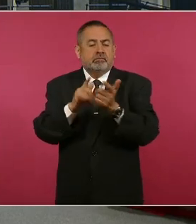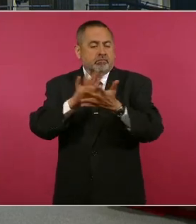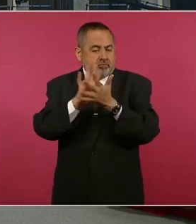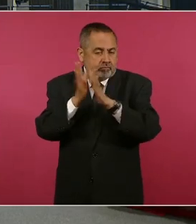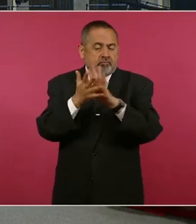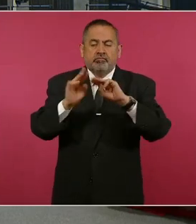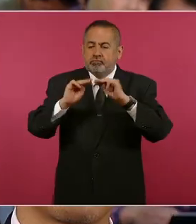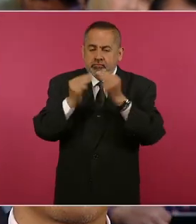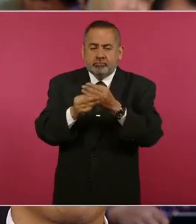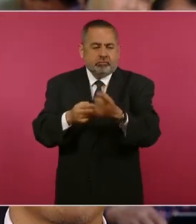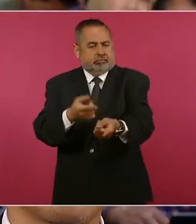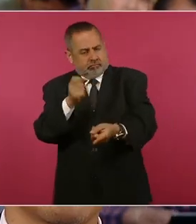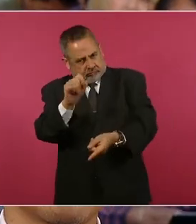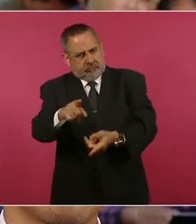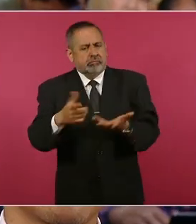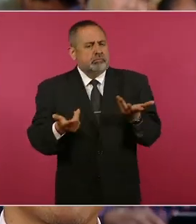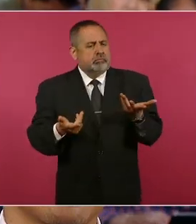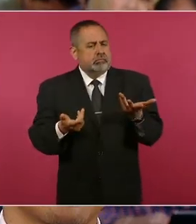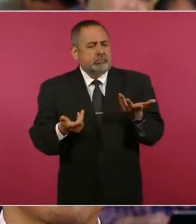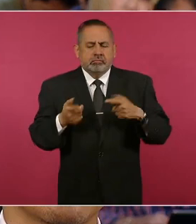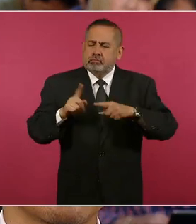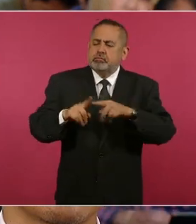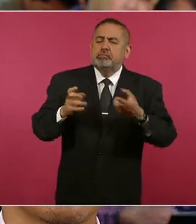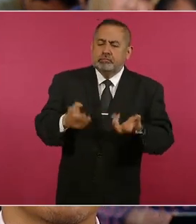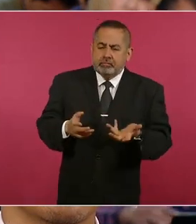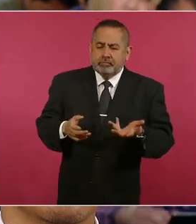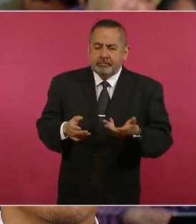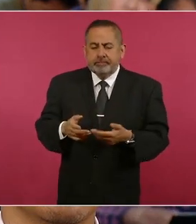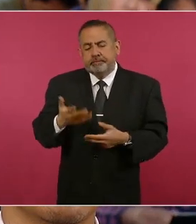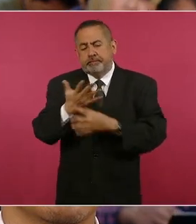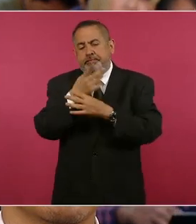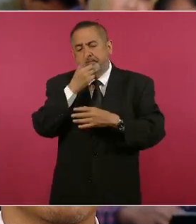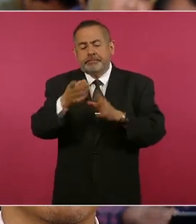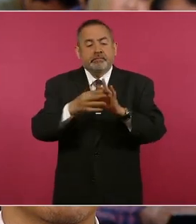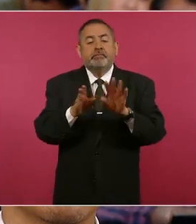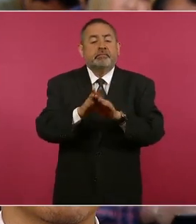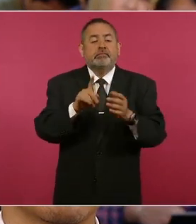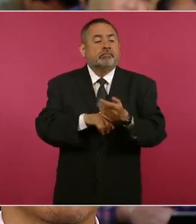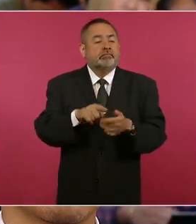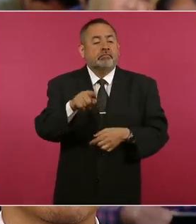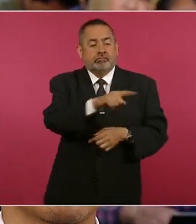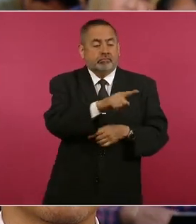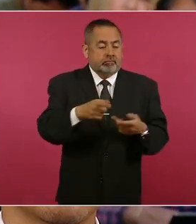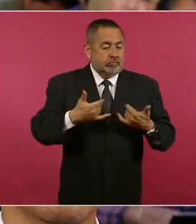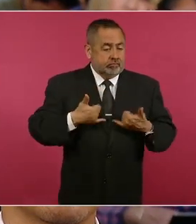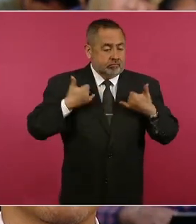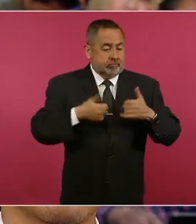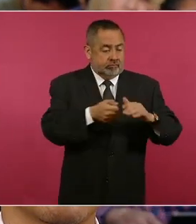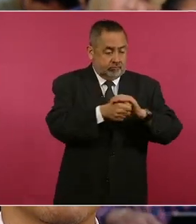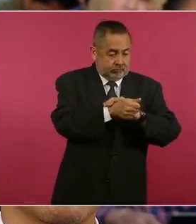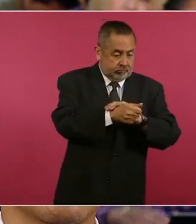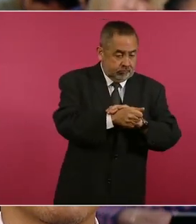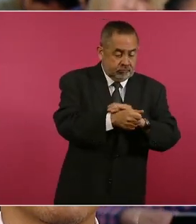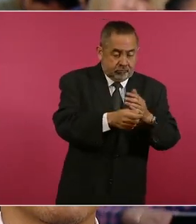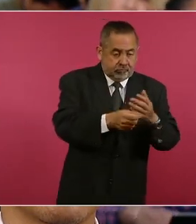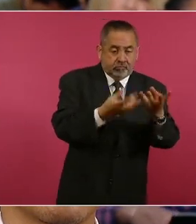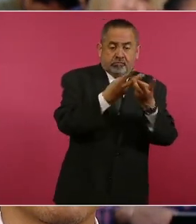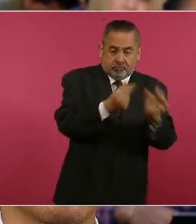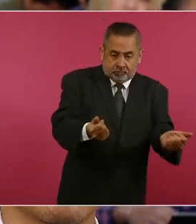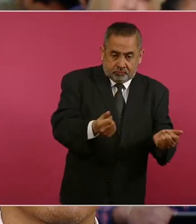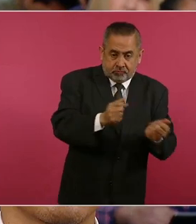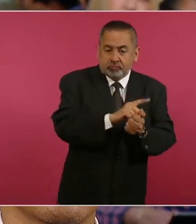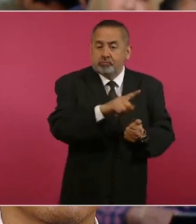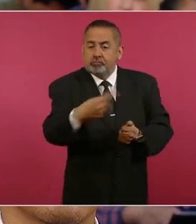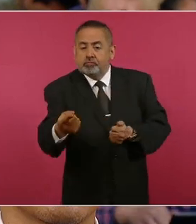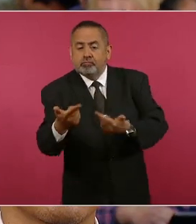o de delincuentes. Y en este caso, bueno, pues se ha hablado de la relación que tiene la desaparición de los jóvenes con un grupo criminal,